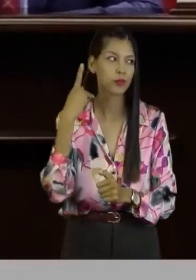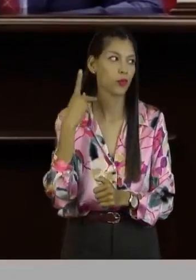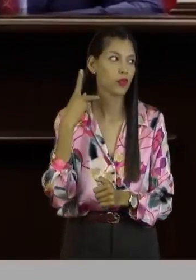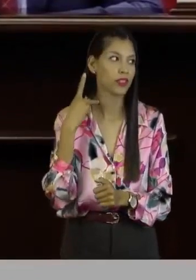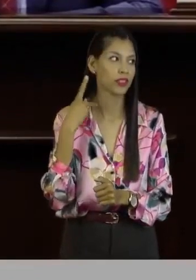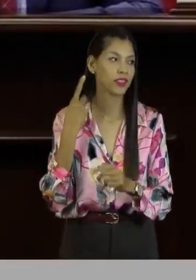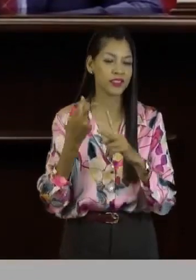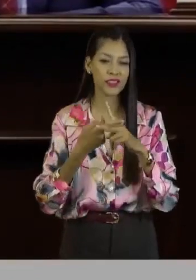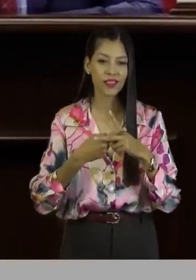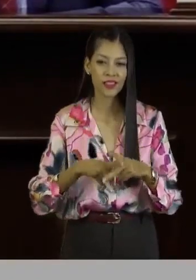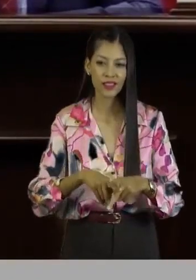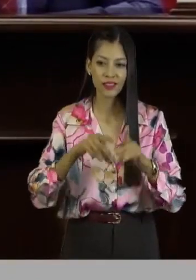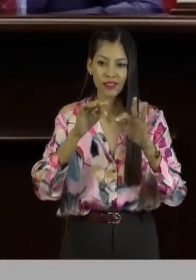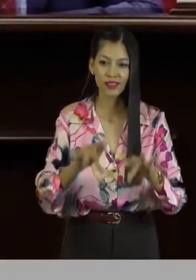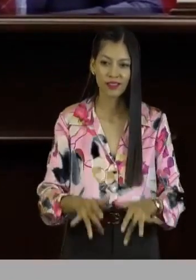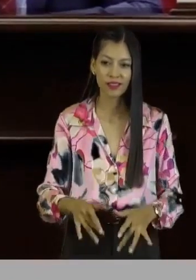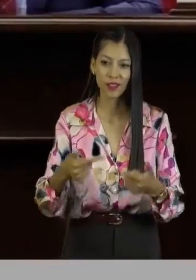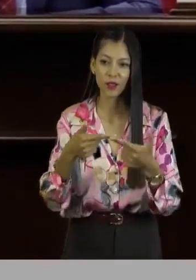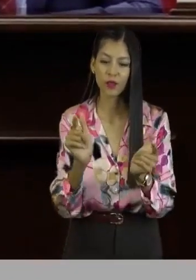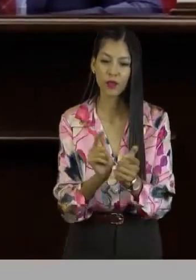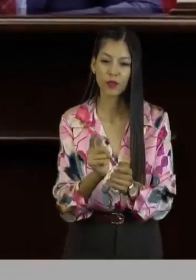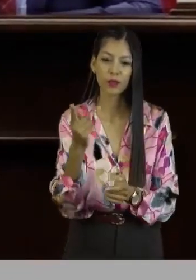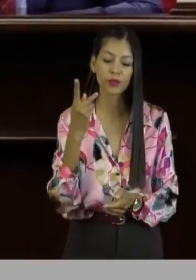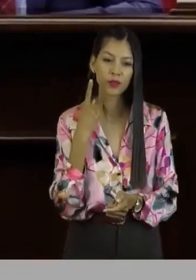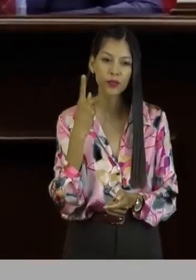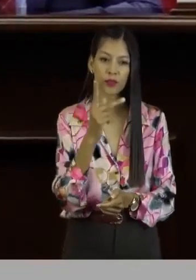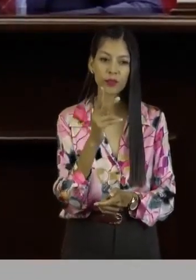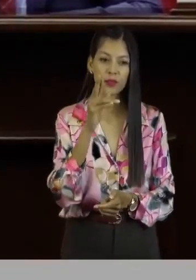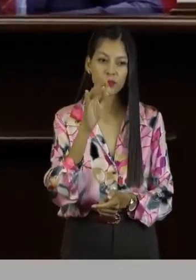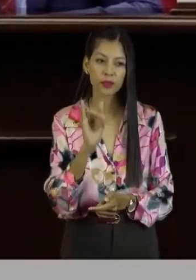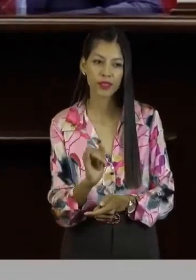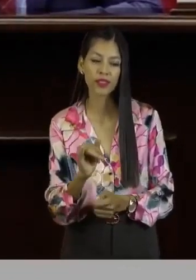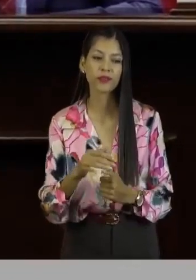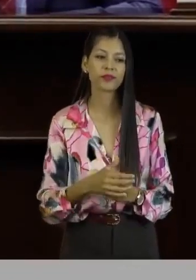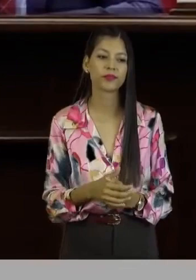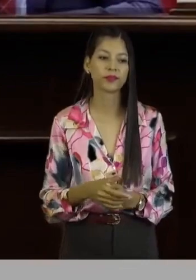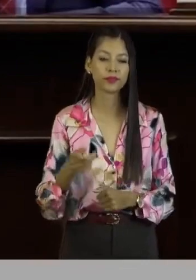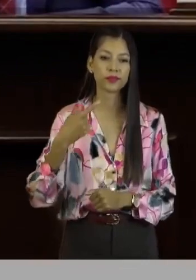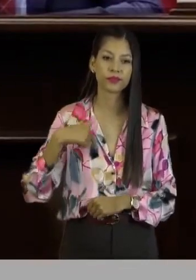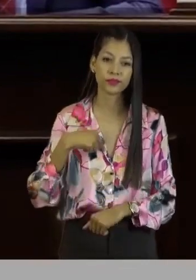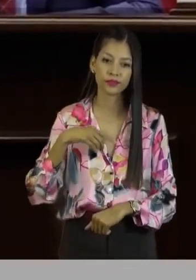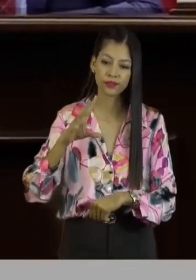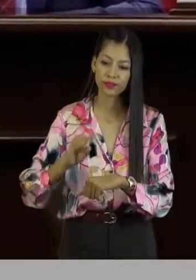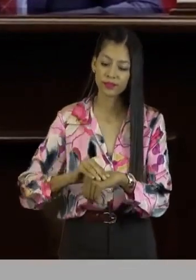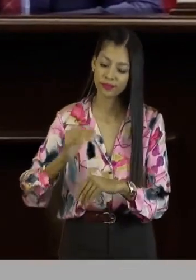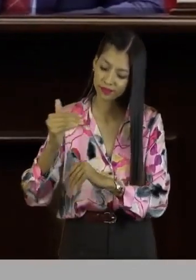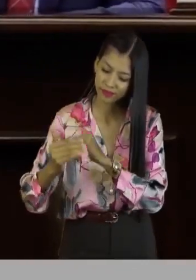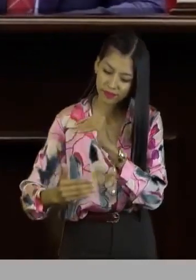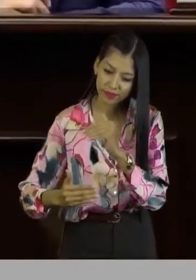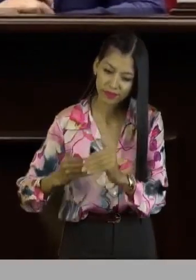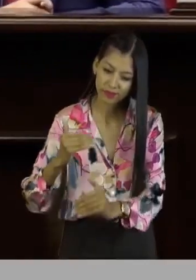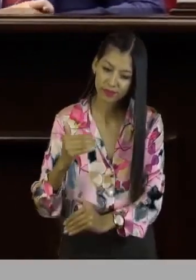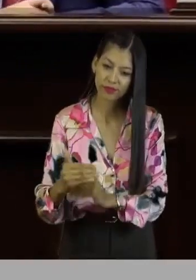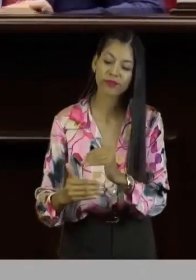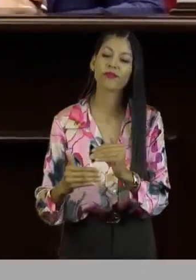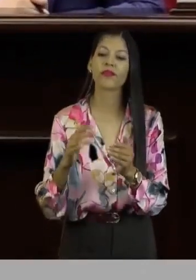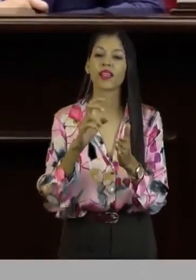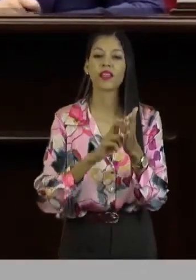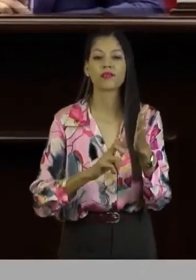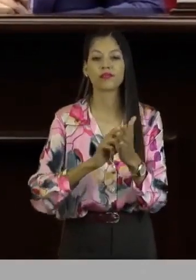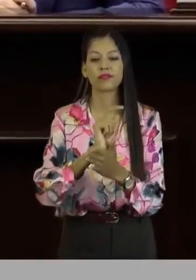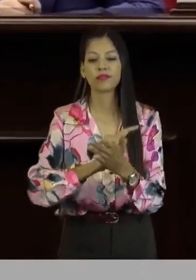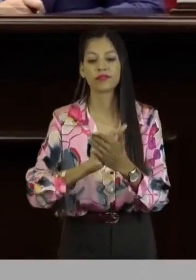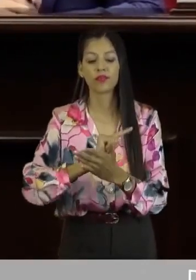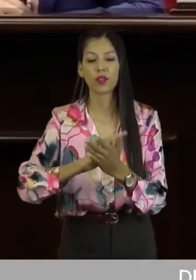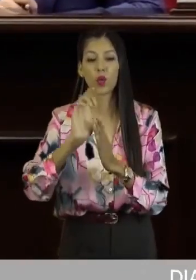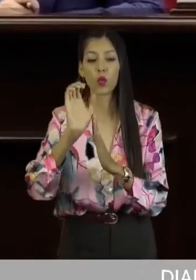inicio con la fracción parlamentaria del PRI, lo que nos permitiría transitar la reforma constitucional, porque